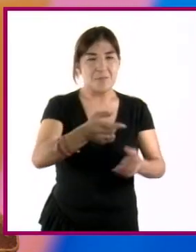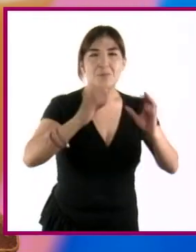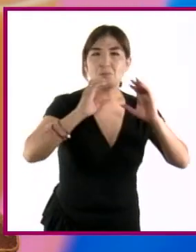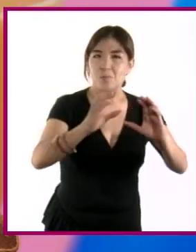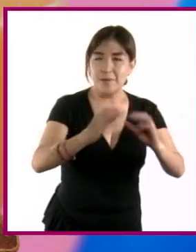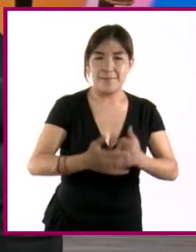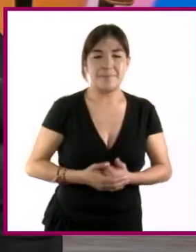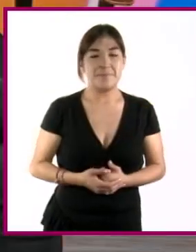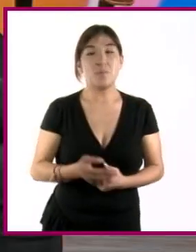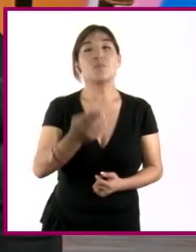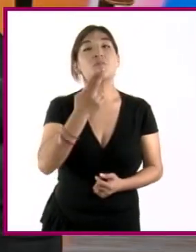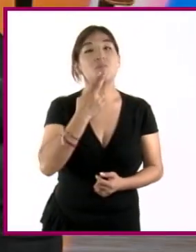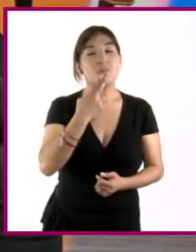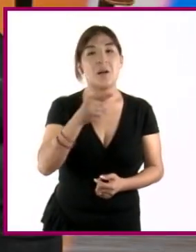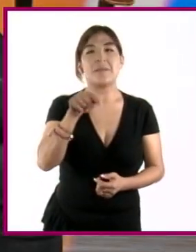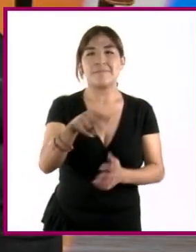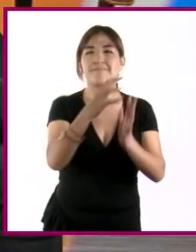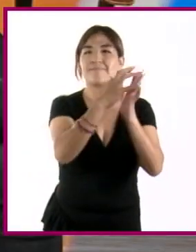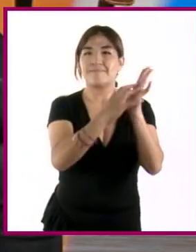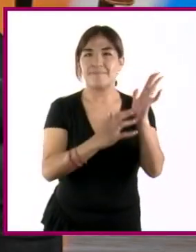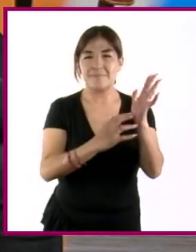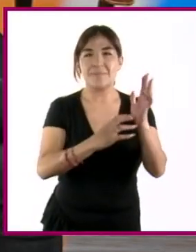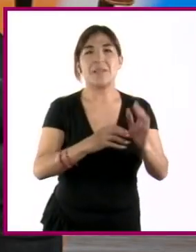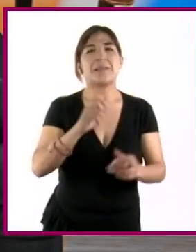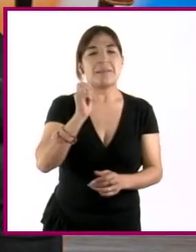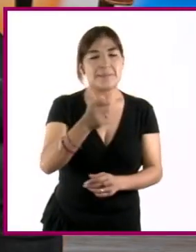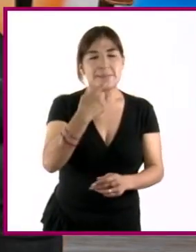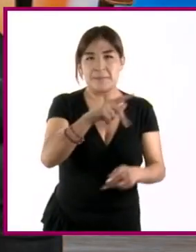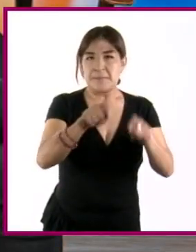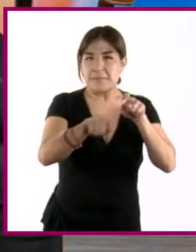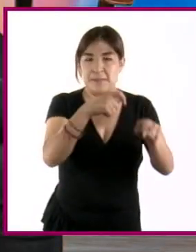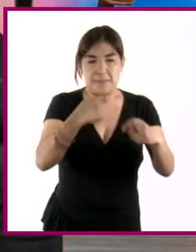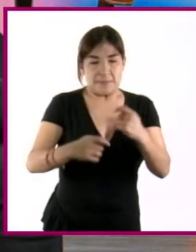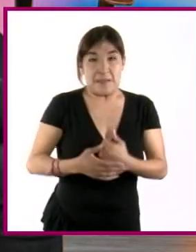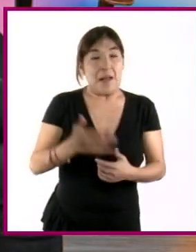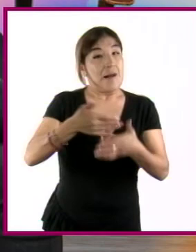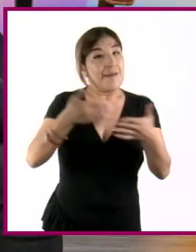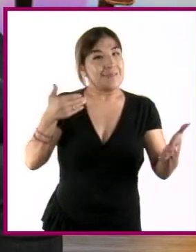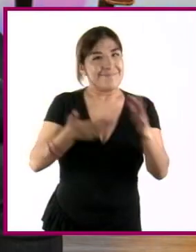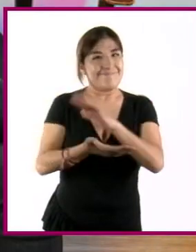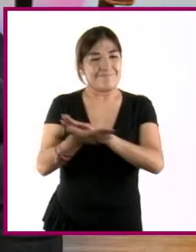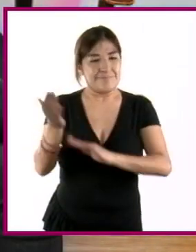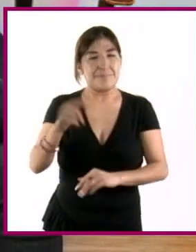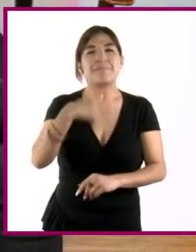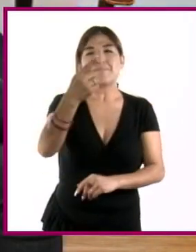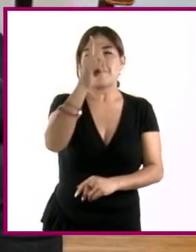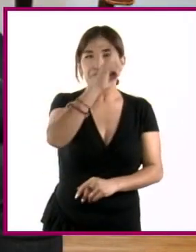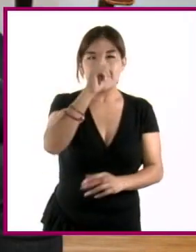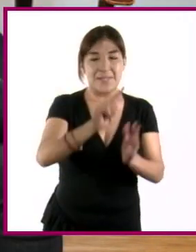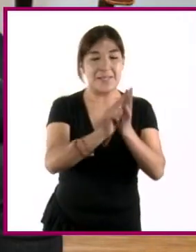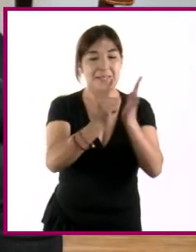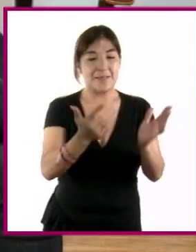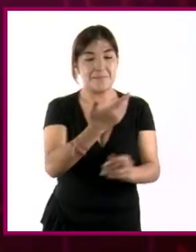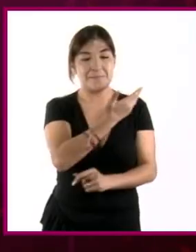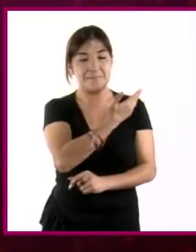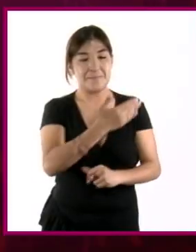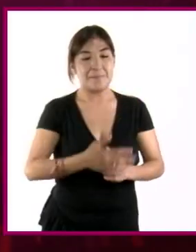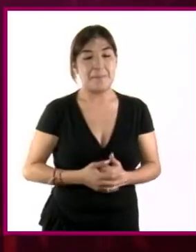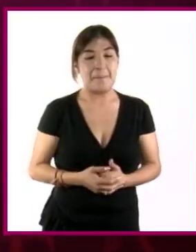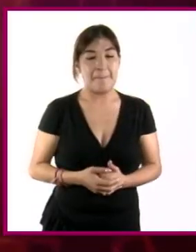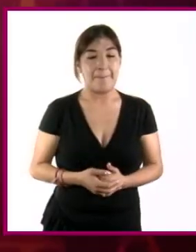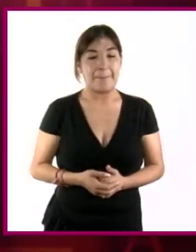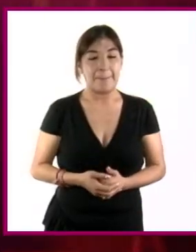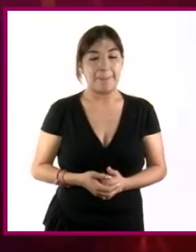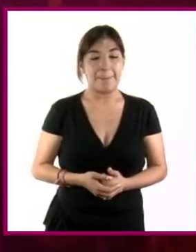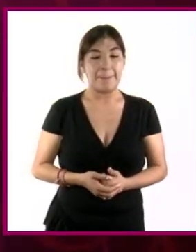solo uso. Antes de despedirnos, y como es costumbre, les voy a recomendar el libro de Petroquímica y Sociedad, de la